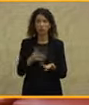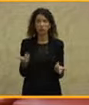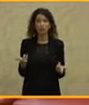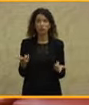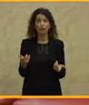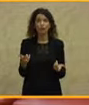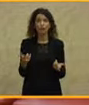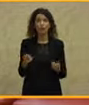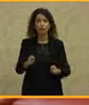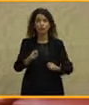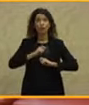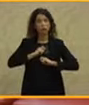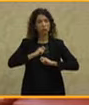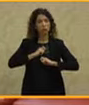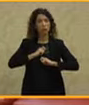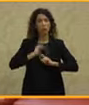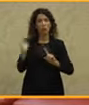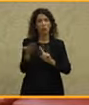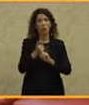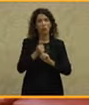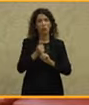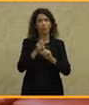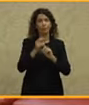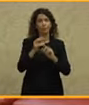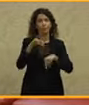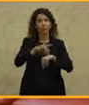me diagnosticaron esquizofrenia.